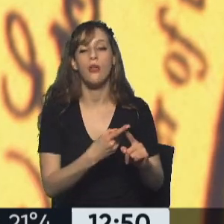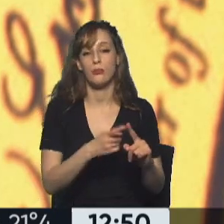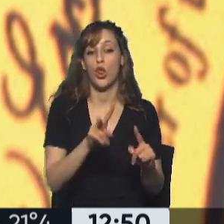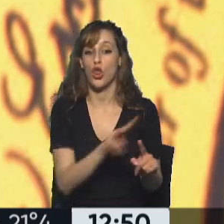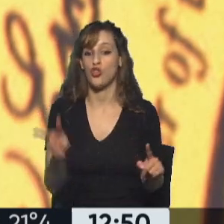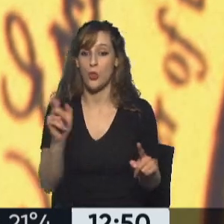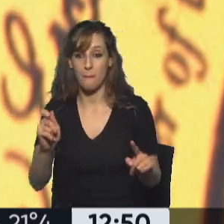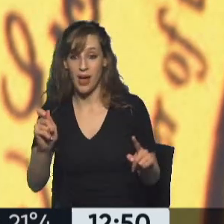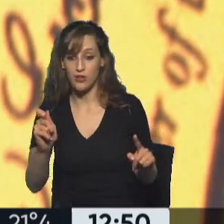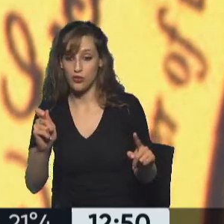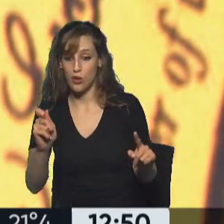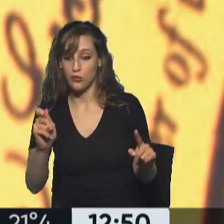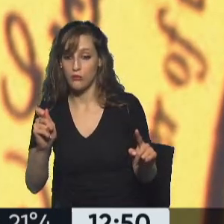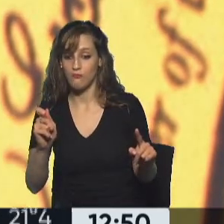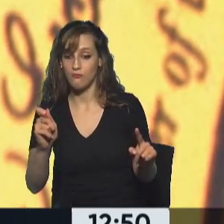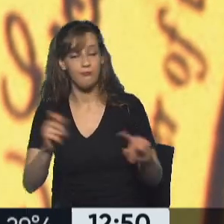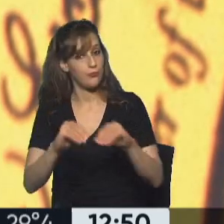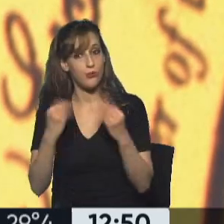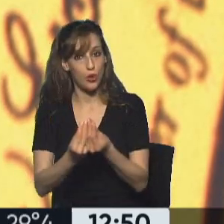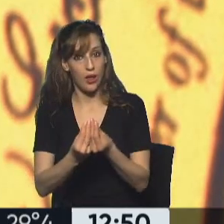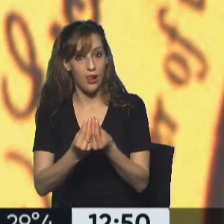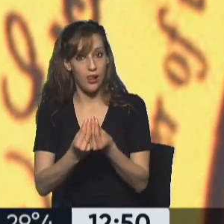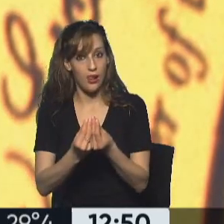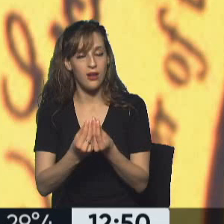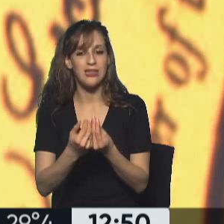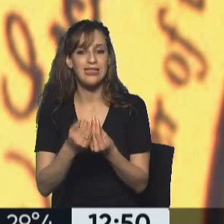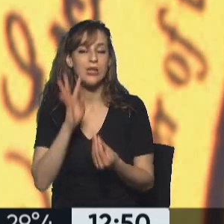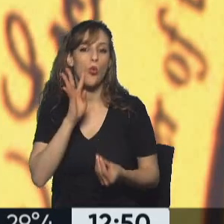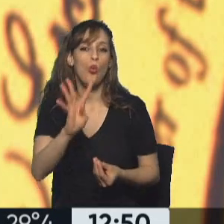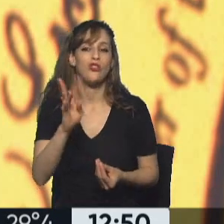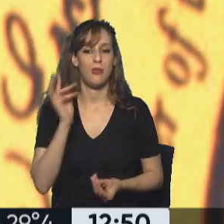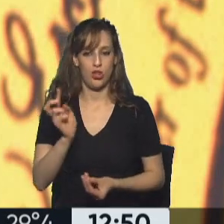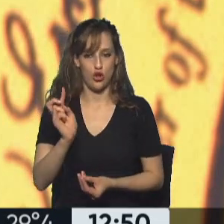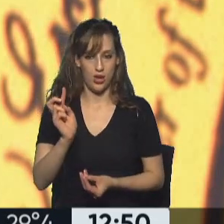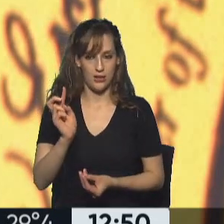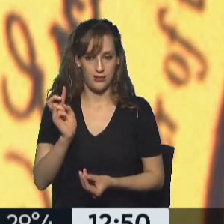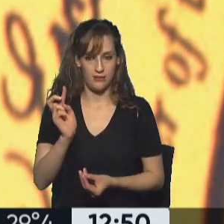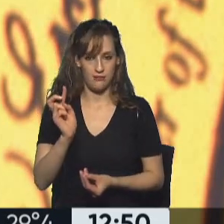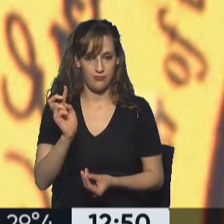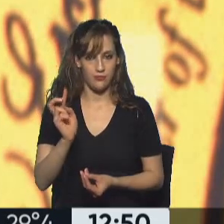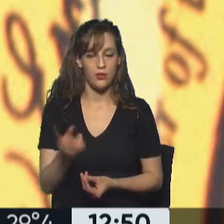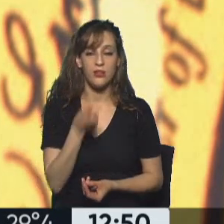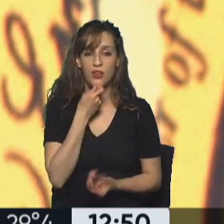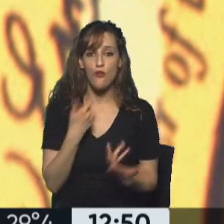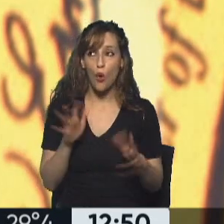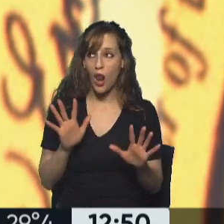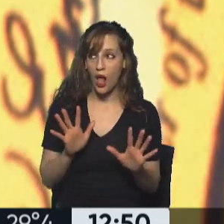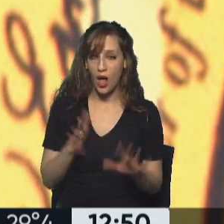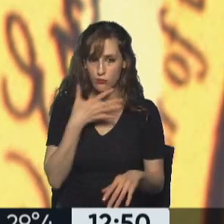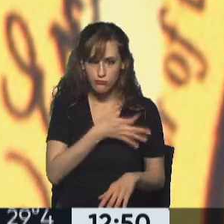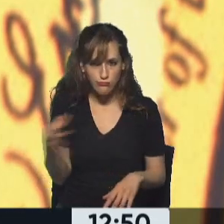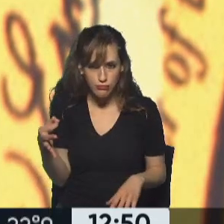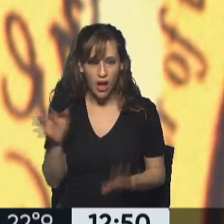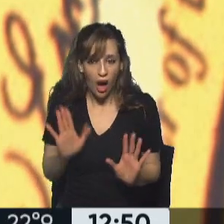tendríamos un pay per cápita en torno a los 4 mil dólares si así fuera no tendría sentido que argentina por ejemplo fuera